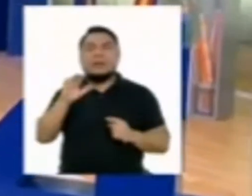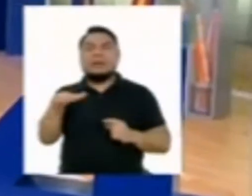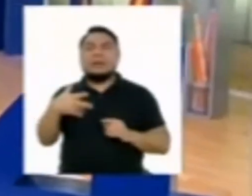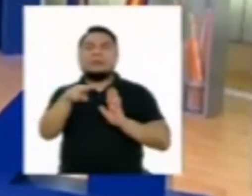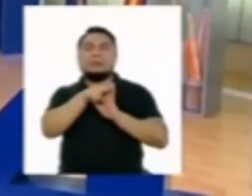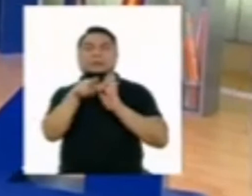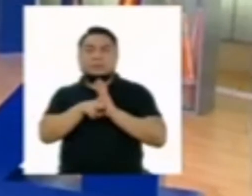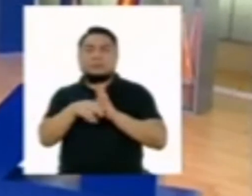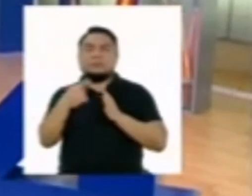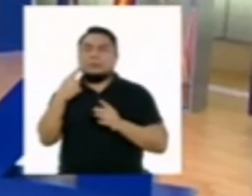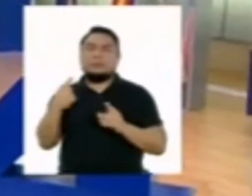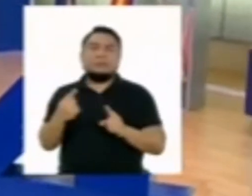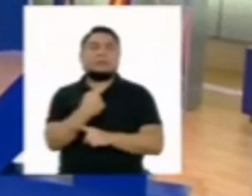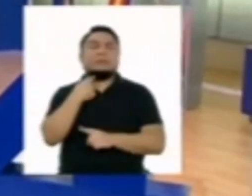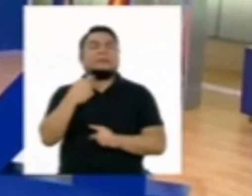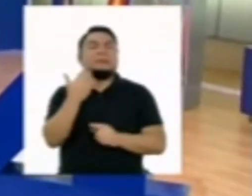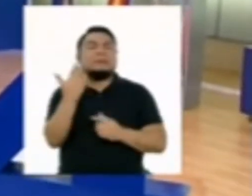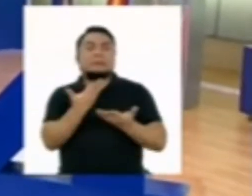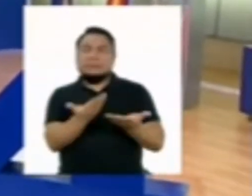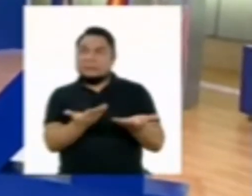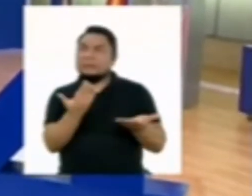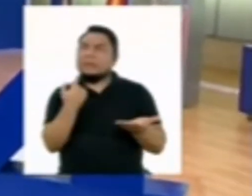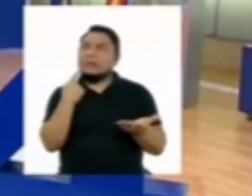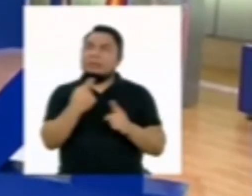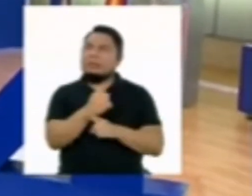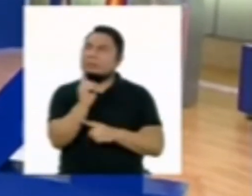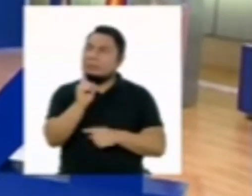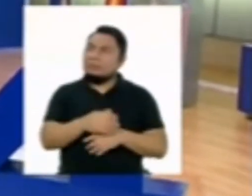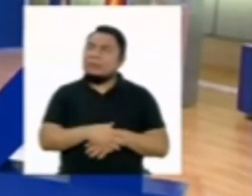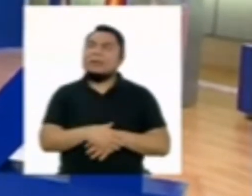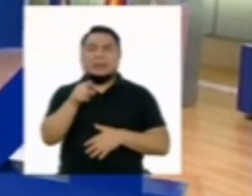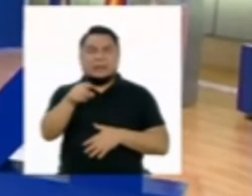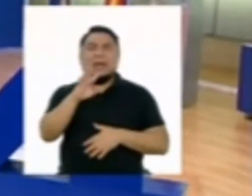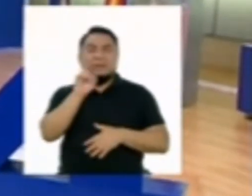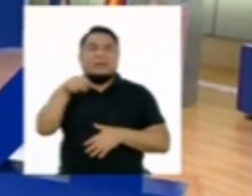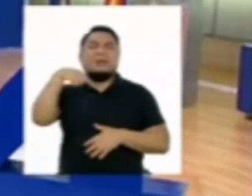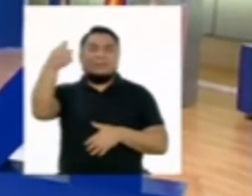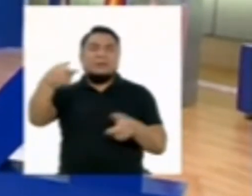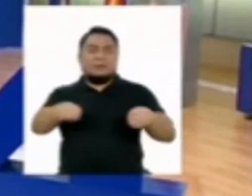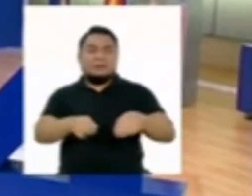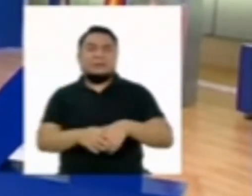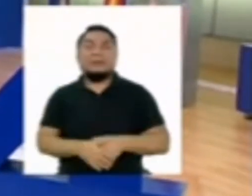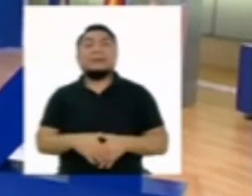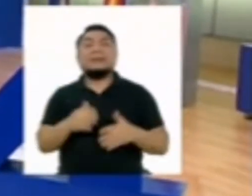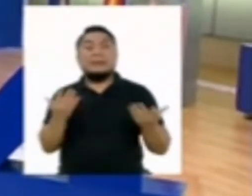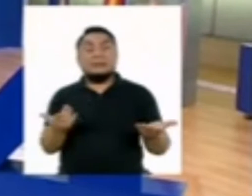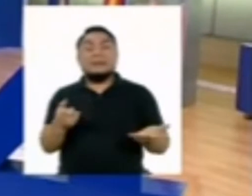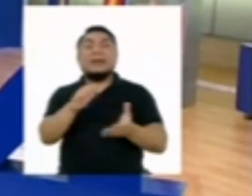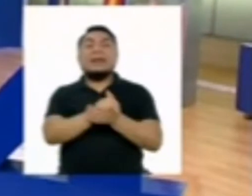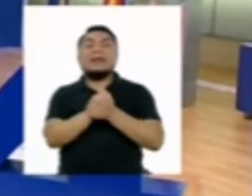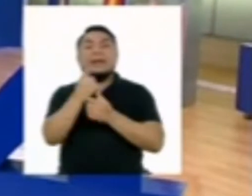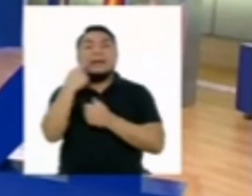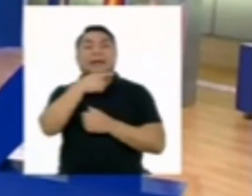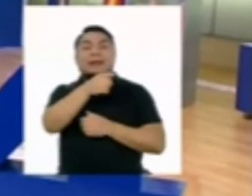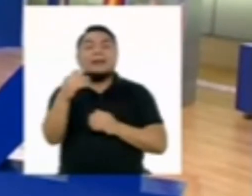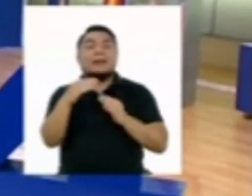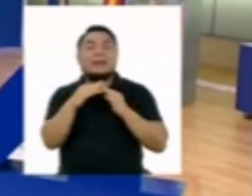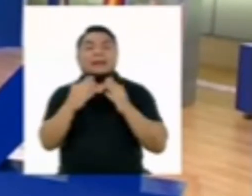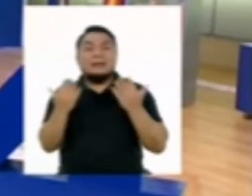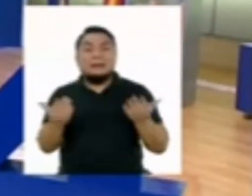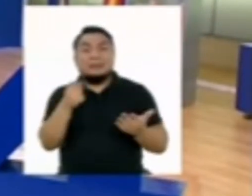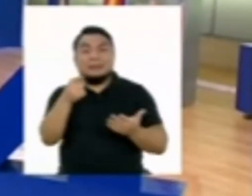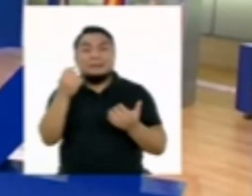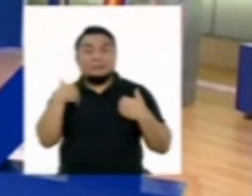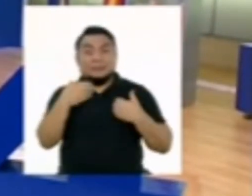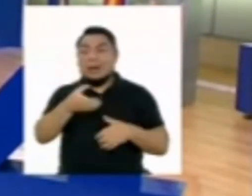normas para evitar que se dañe a la biodiversidad, ¿no? Hablemos de eso después de la pausa. Y amigas y amigos en casa,